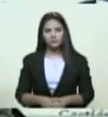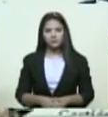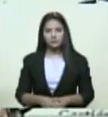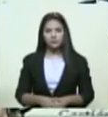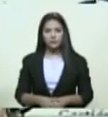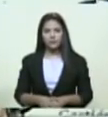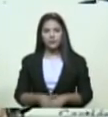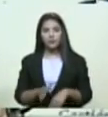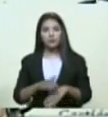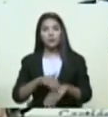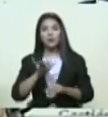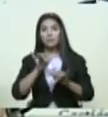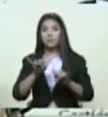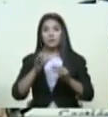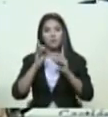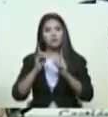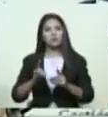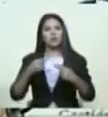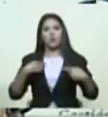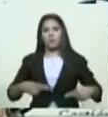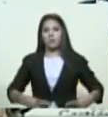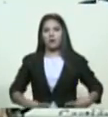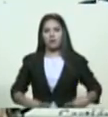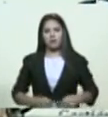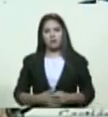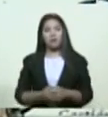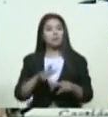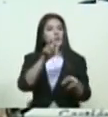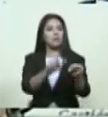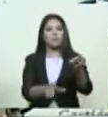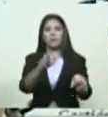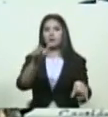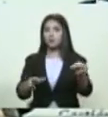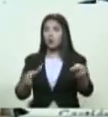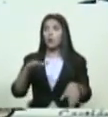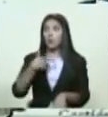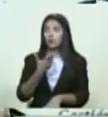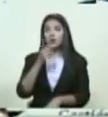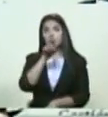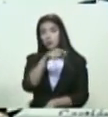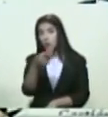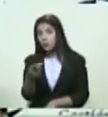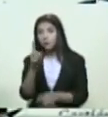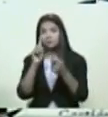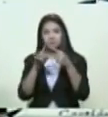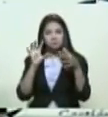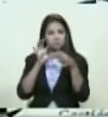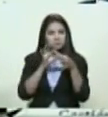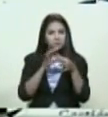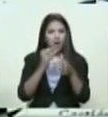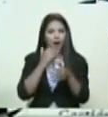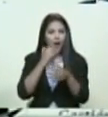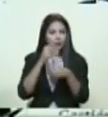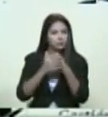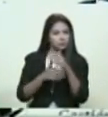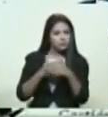con la propia dignidad humana de personas que pudieran estar o no vinculadas a hechos punibles.